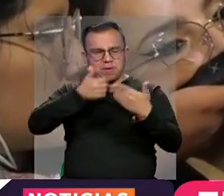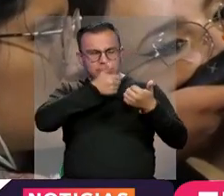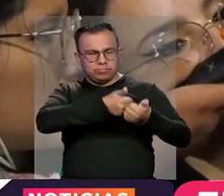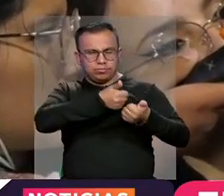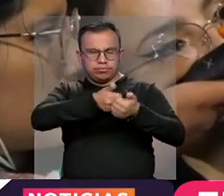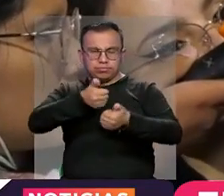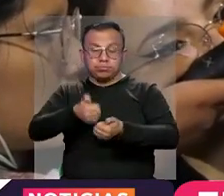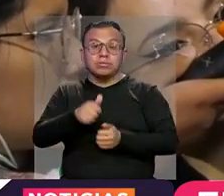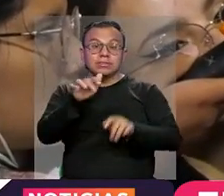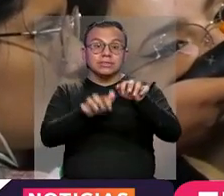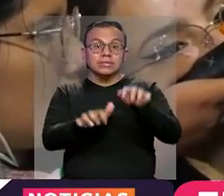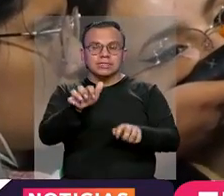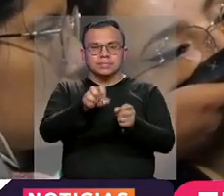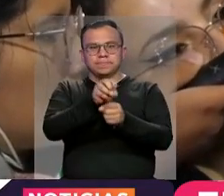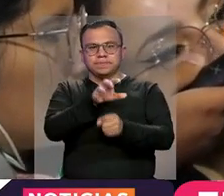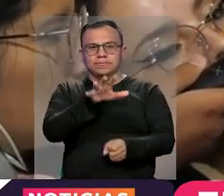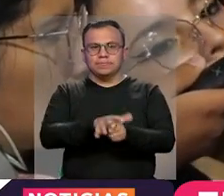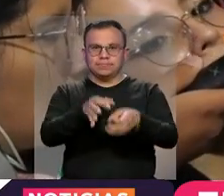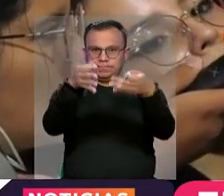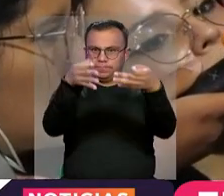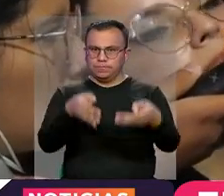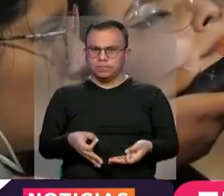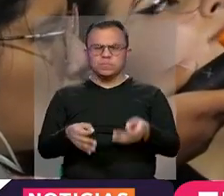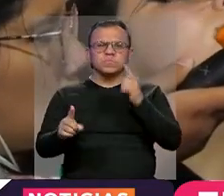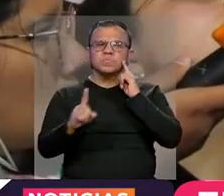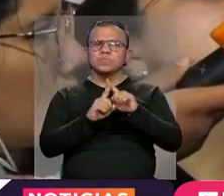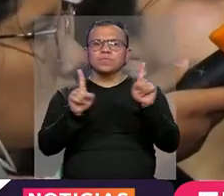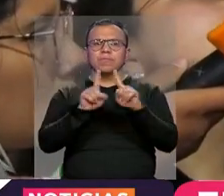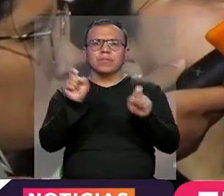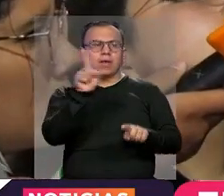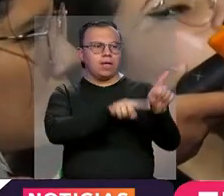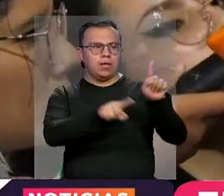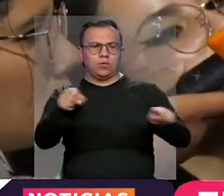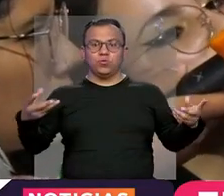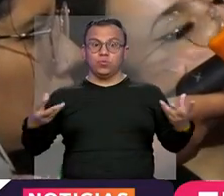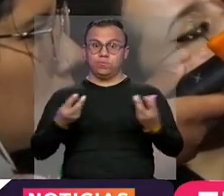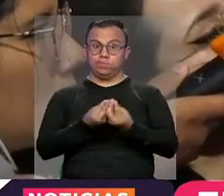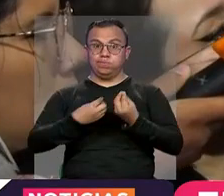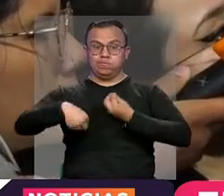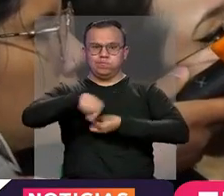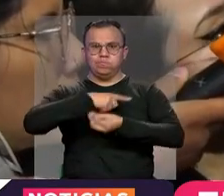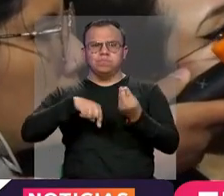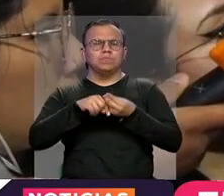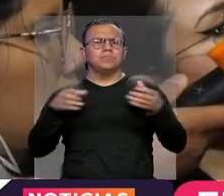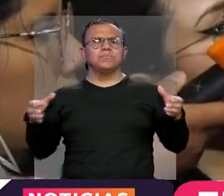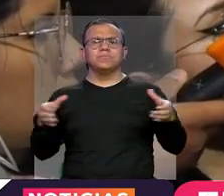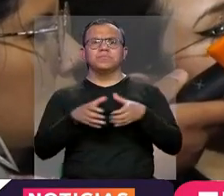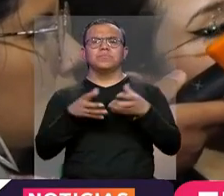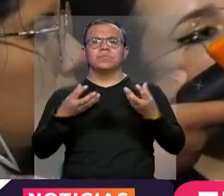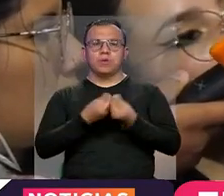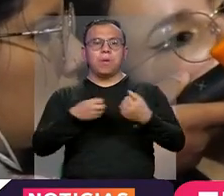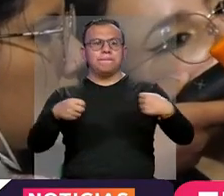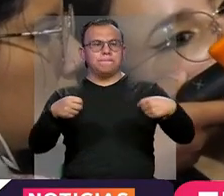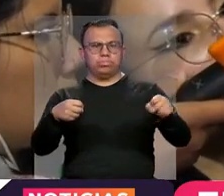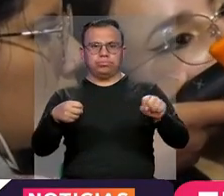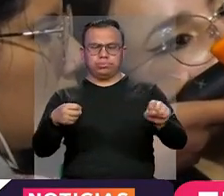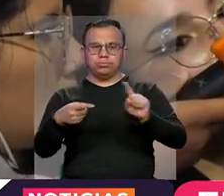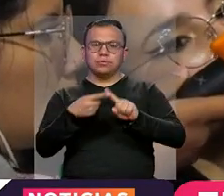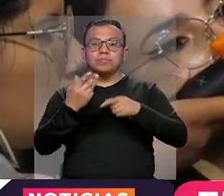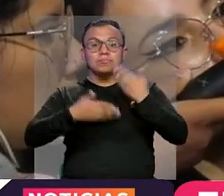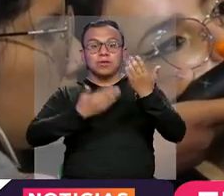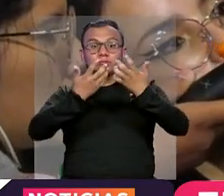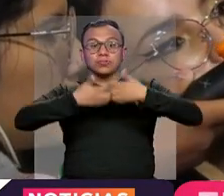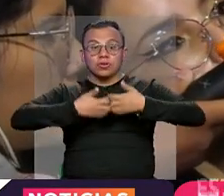con la Secretaría Distrital de Seguridad. Especialmente aquellos mototaxistas que tienen motor a